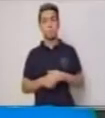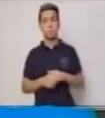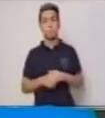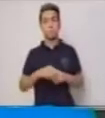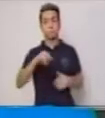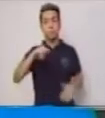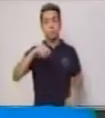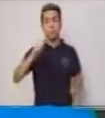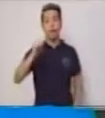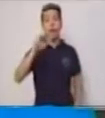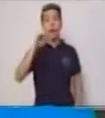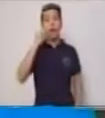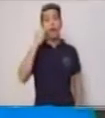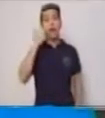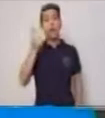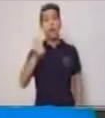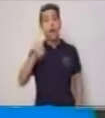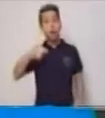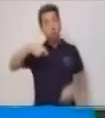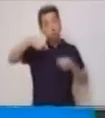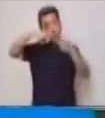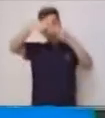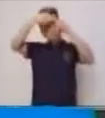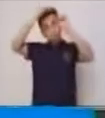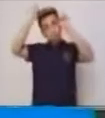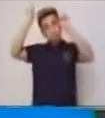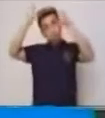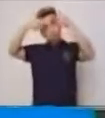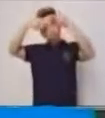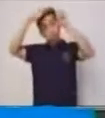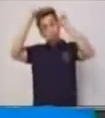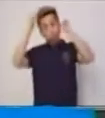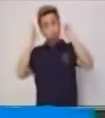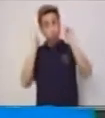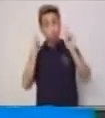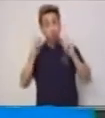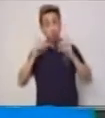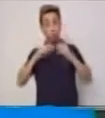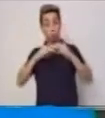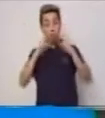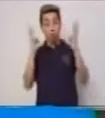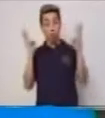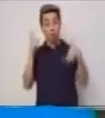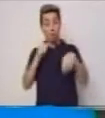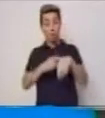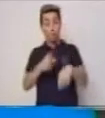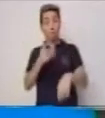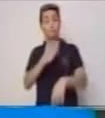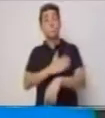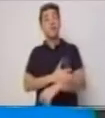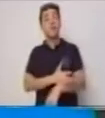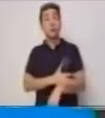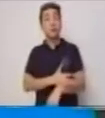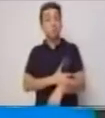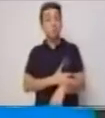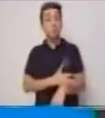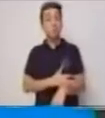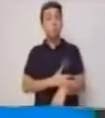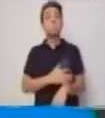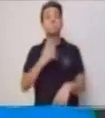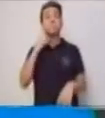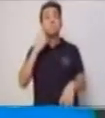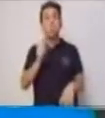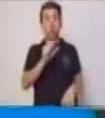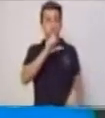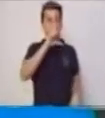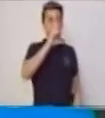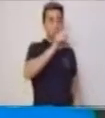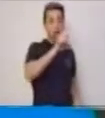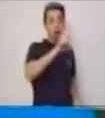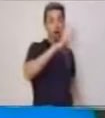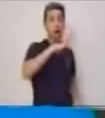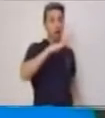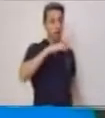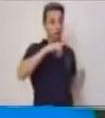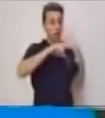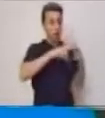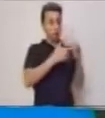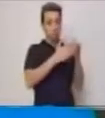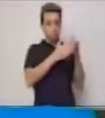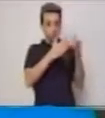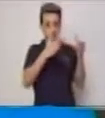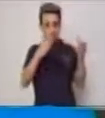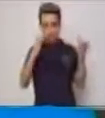María se peina muy temprano. Es una oración, inicia con mayúscula,